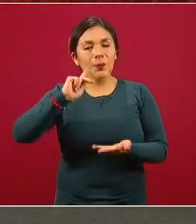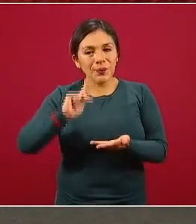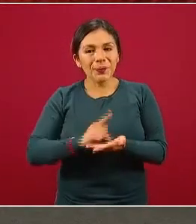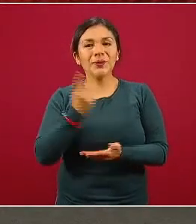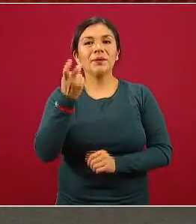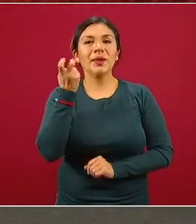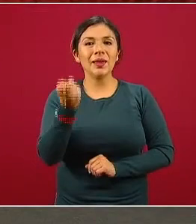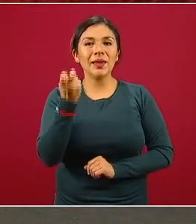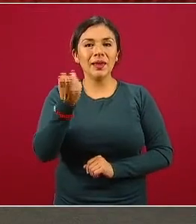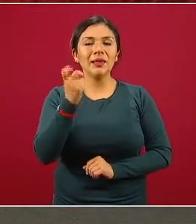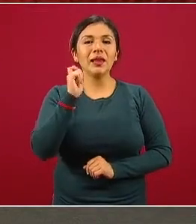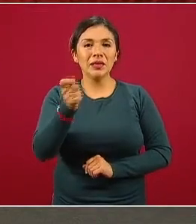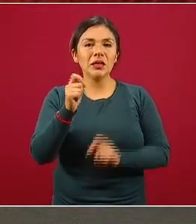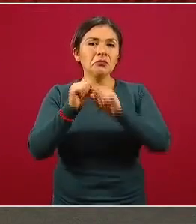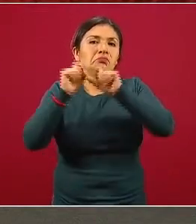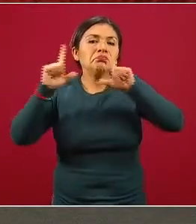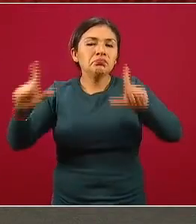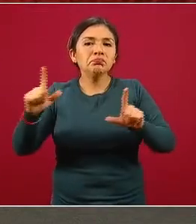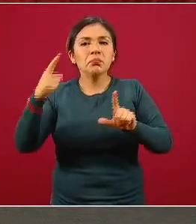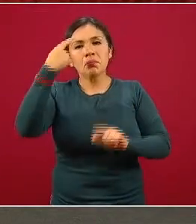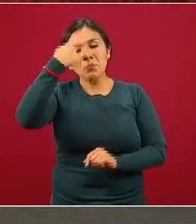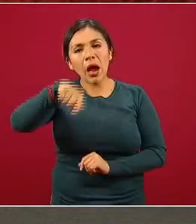nuevamente esta fue una diapositiva que